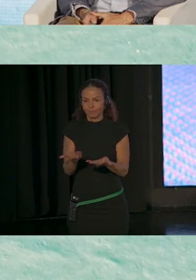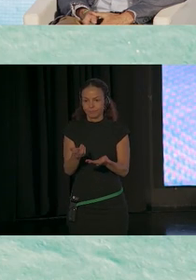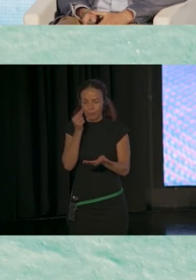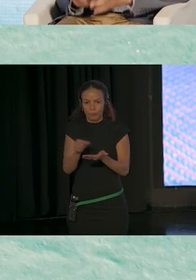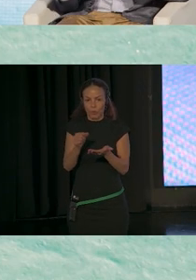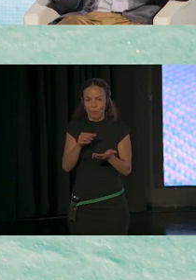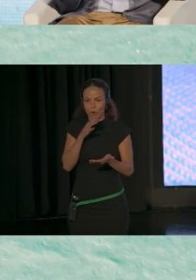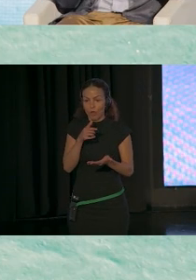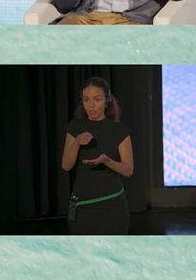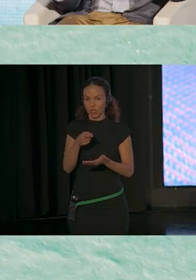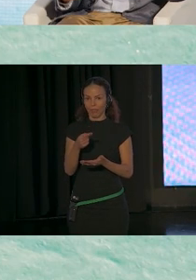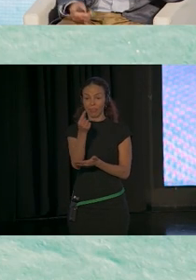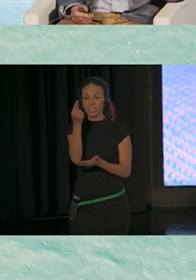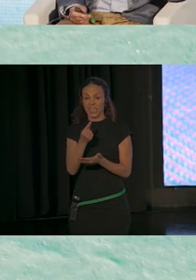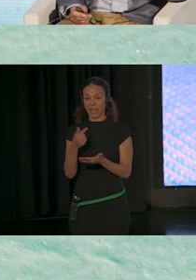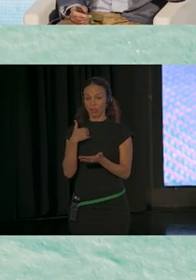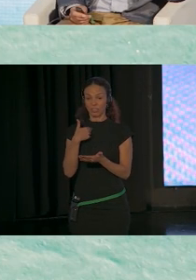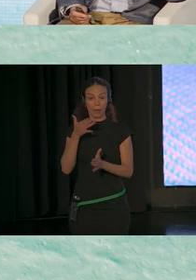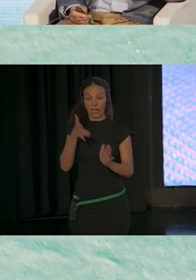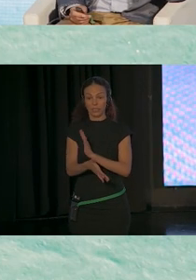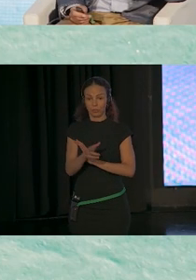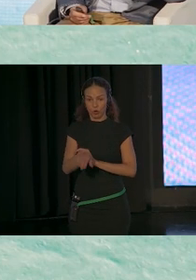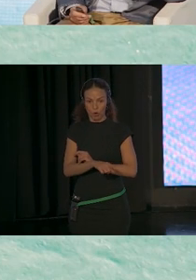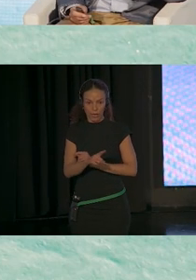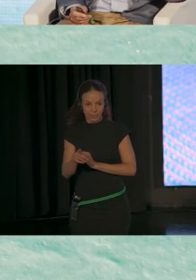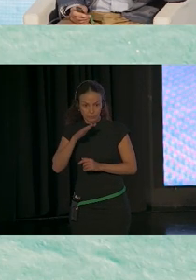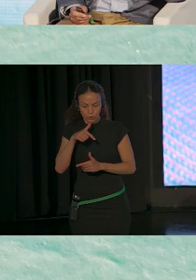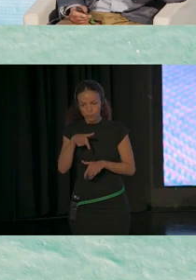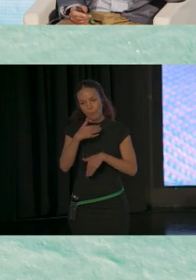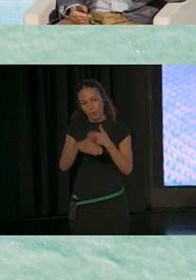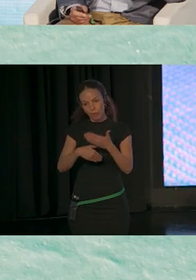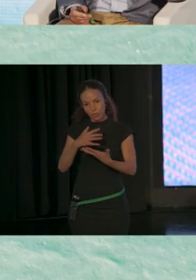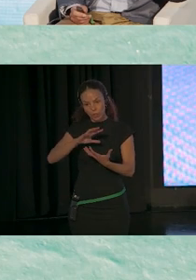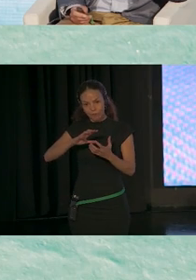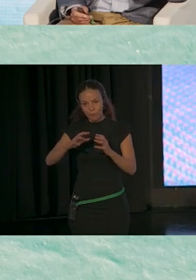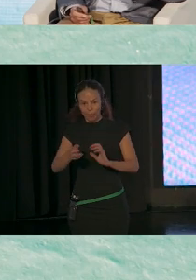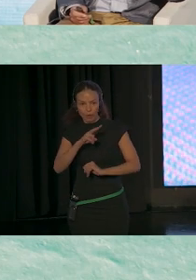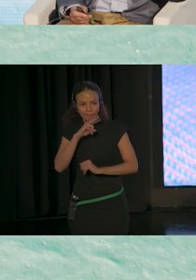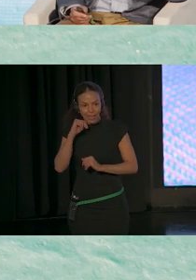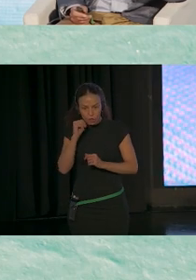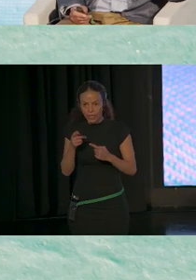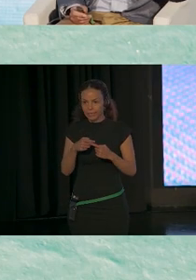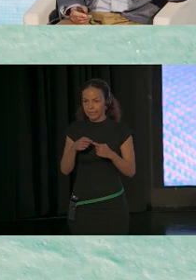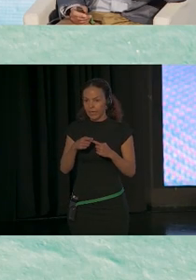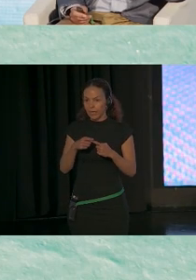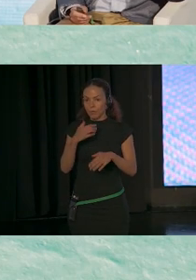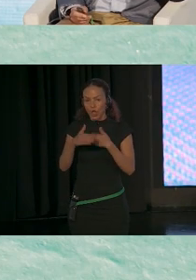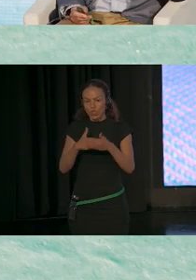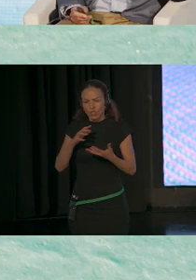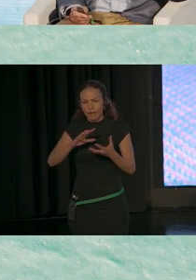no es algo diseñado de manera lineal, simple, ya que supone un proceso de transformación en valores, supone un proceso de